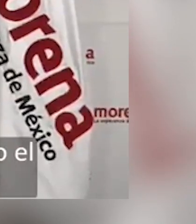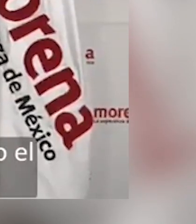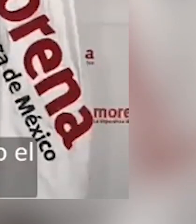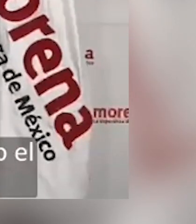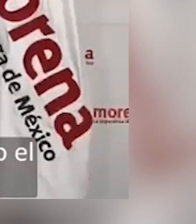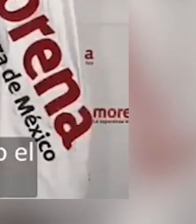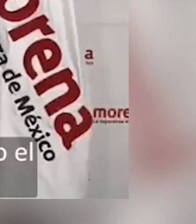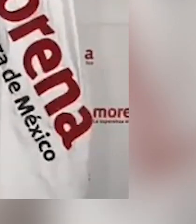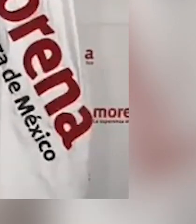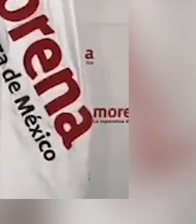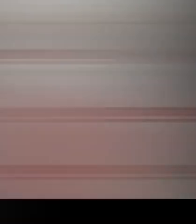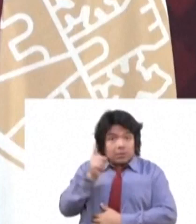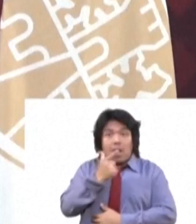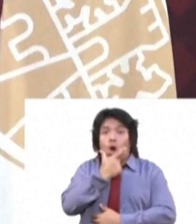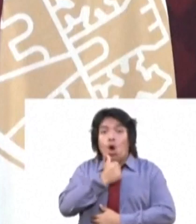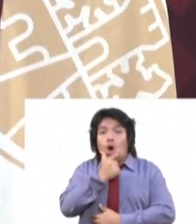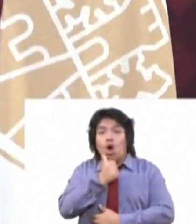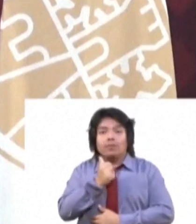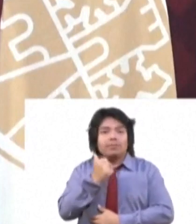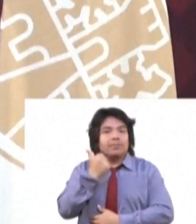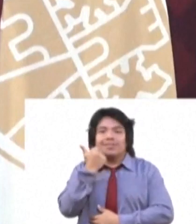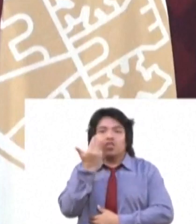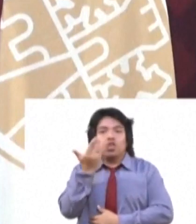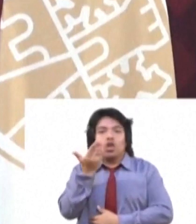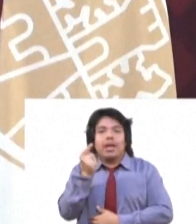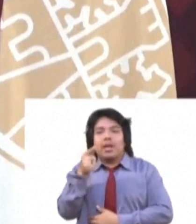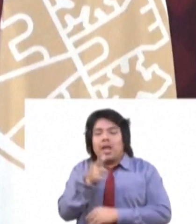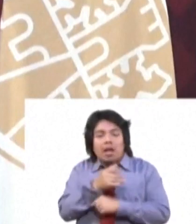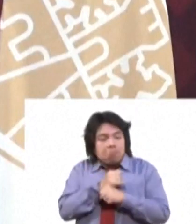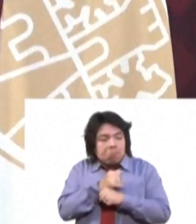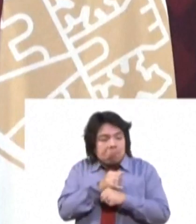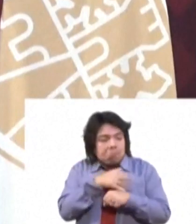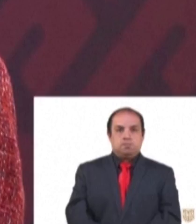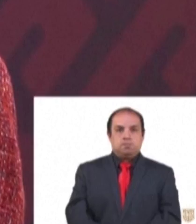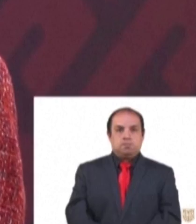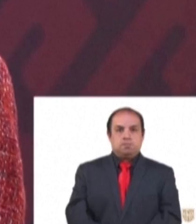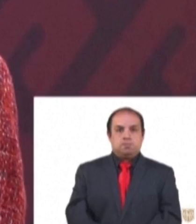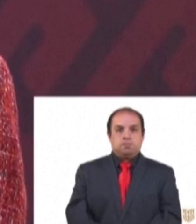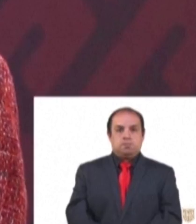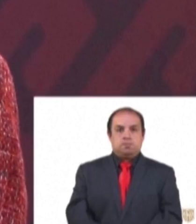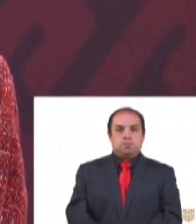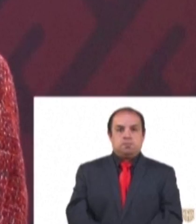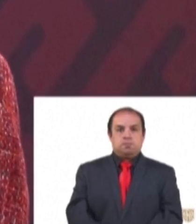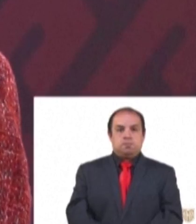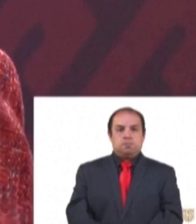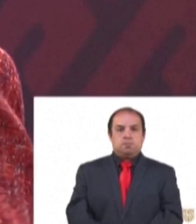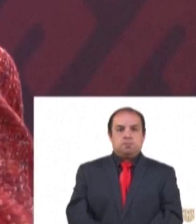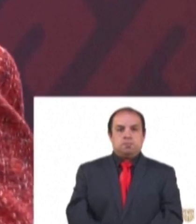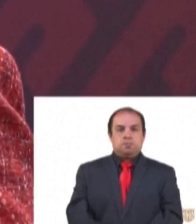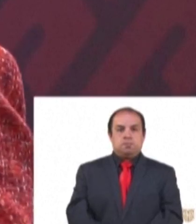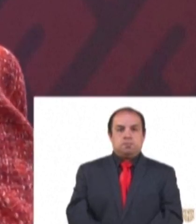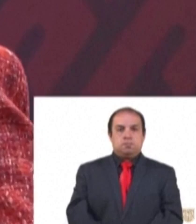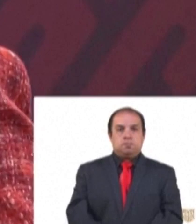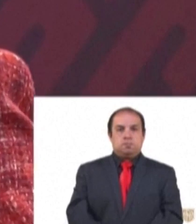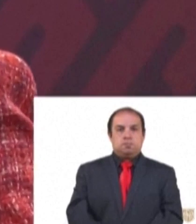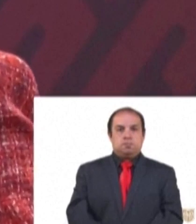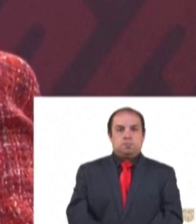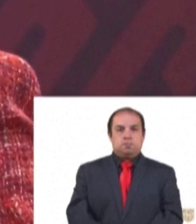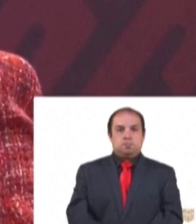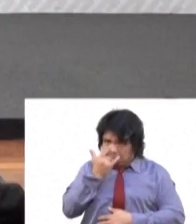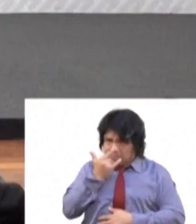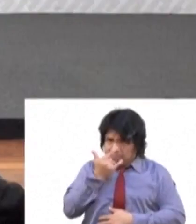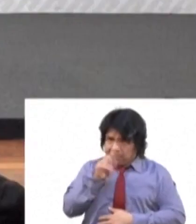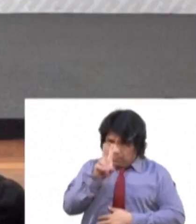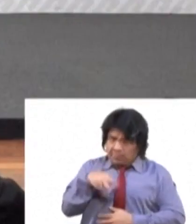hacer fraudes electorales. Por otro lado, los gobernadores y la jefa de gobierno de la Ciudad de México también se han manifestado sobre la